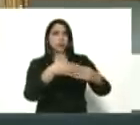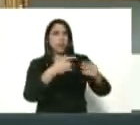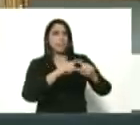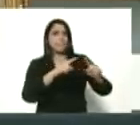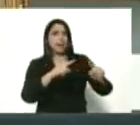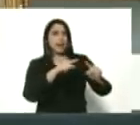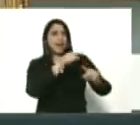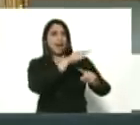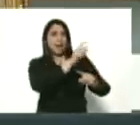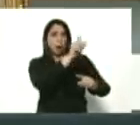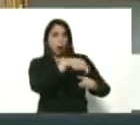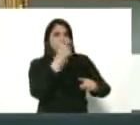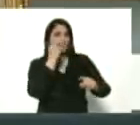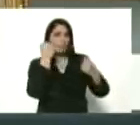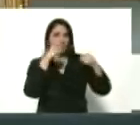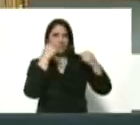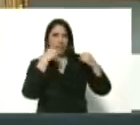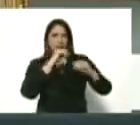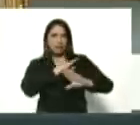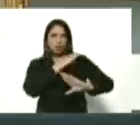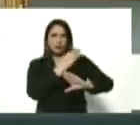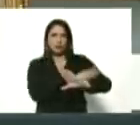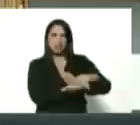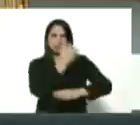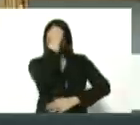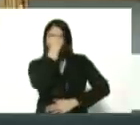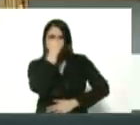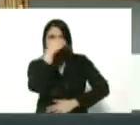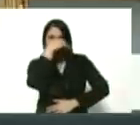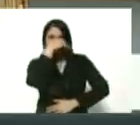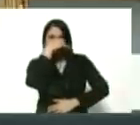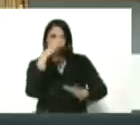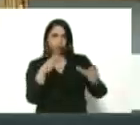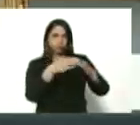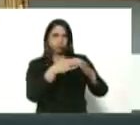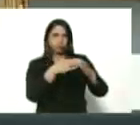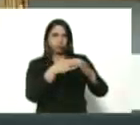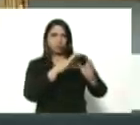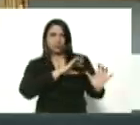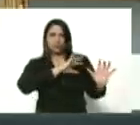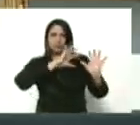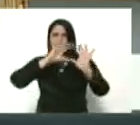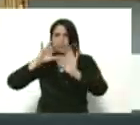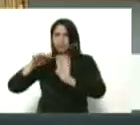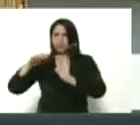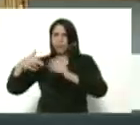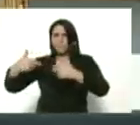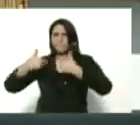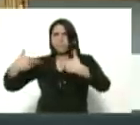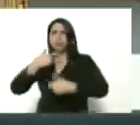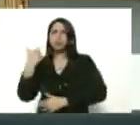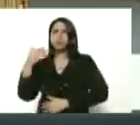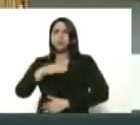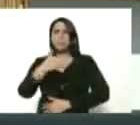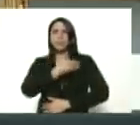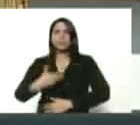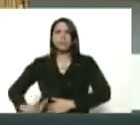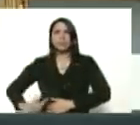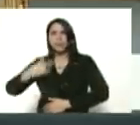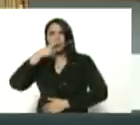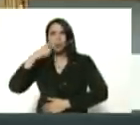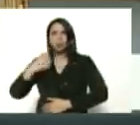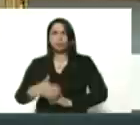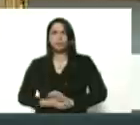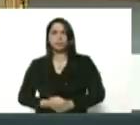que él preparara una fuerza paramilitar de terroristas y viniera a matar al presidente Maduro y